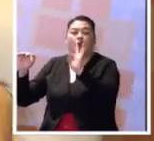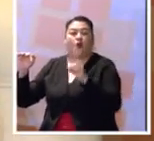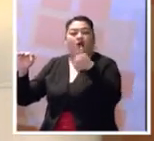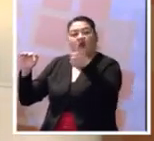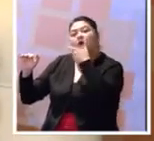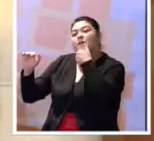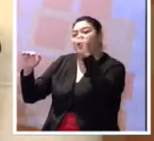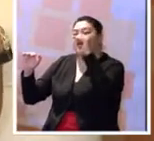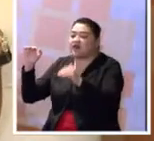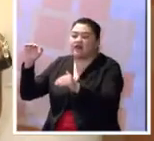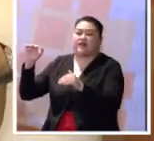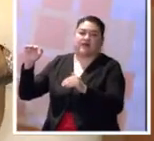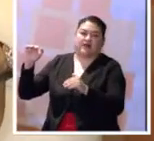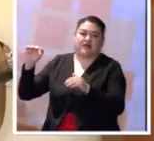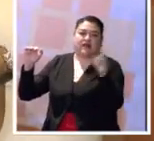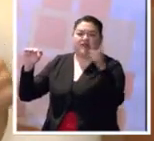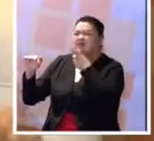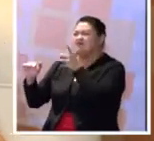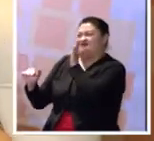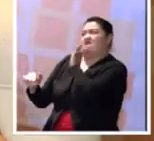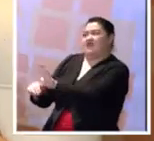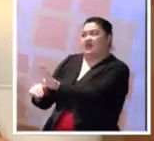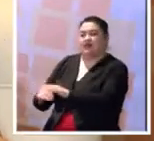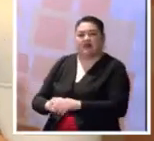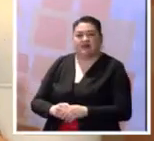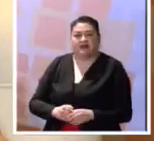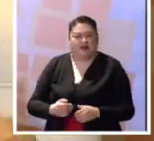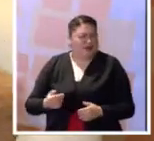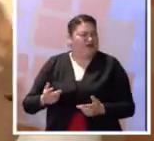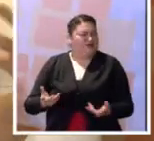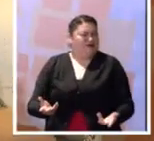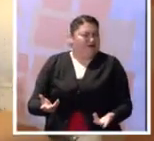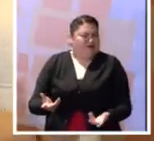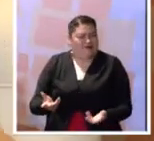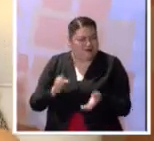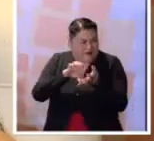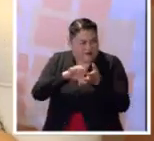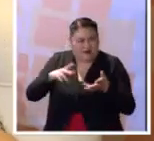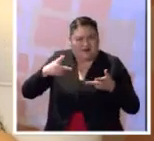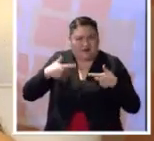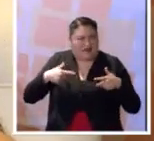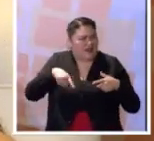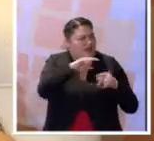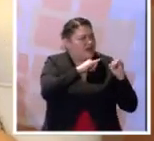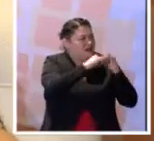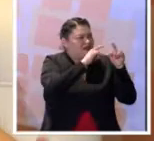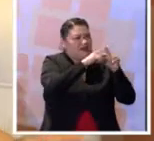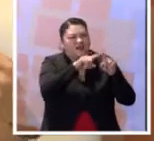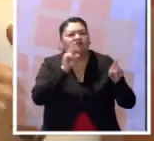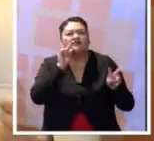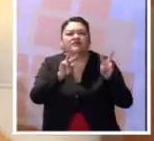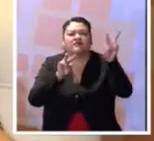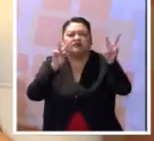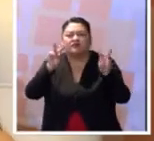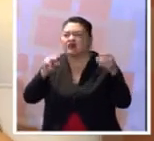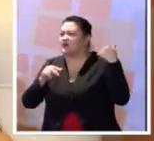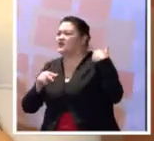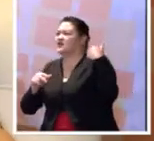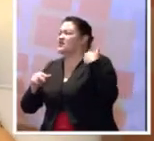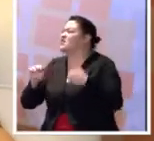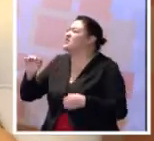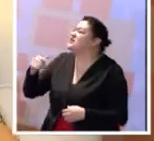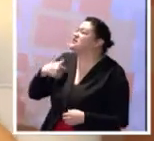Y en un análisis entre personas que trabajan en diferentes instituciones de gobierno, me preguntaban a mí,